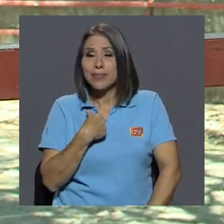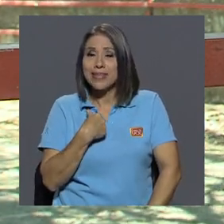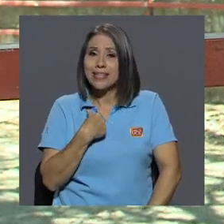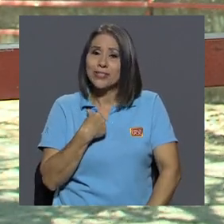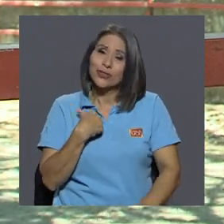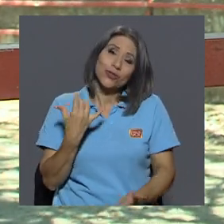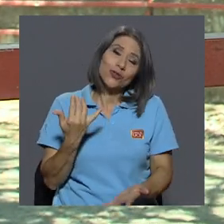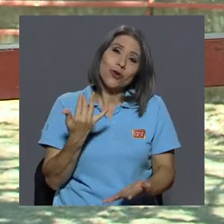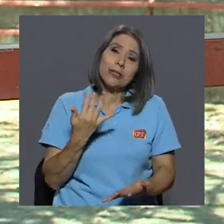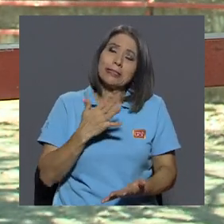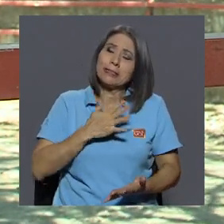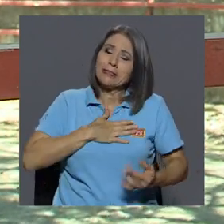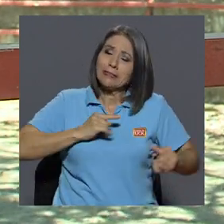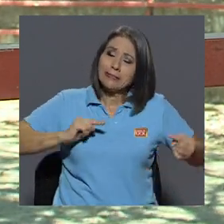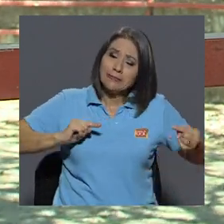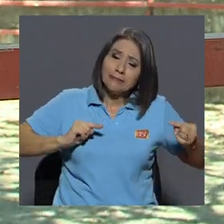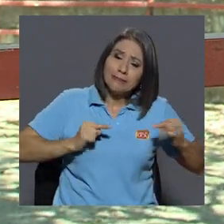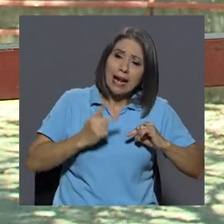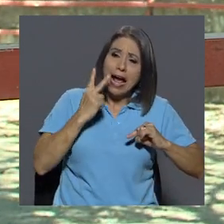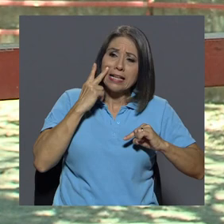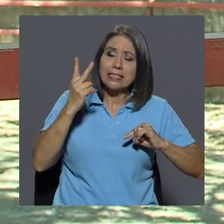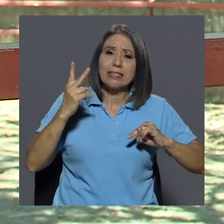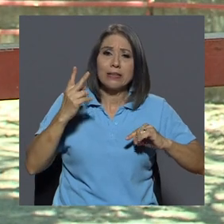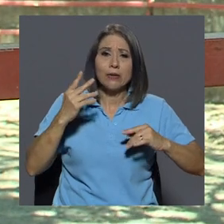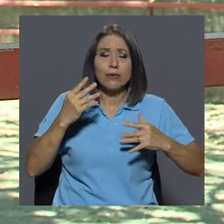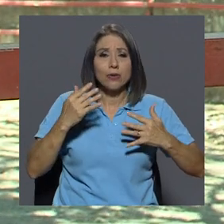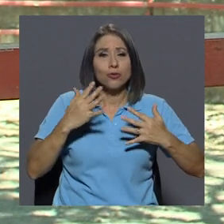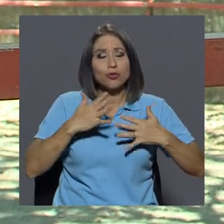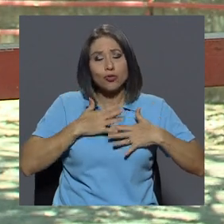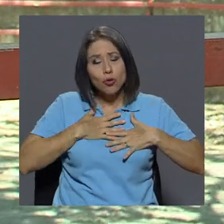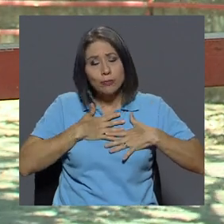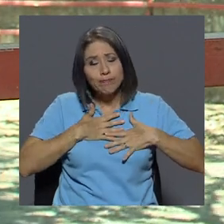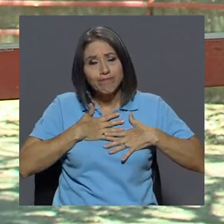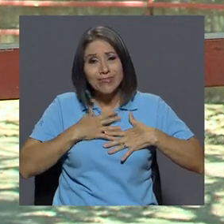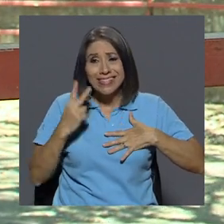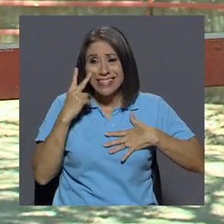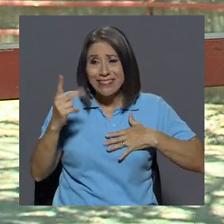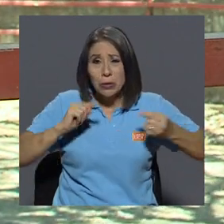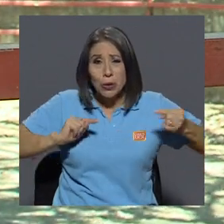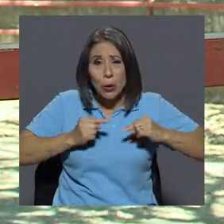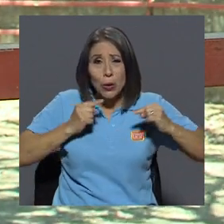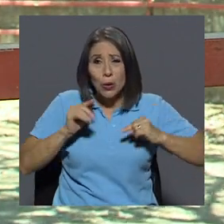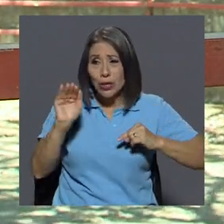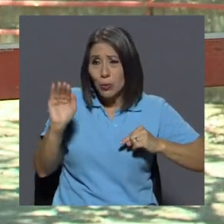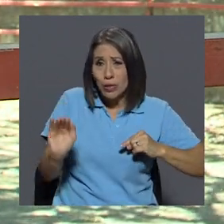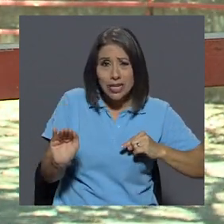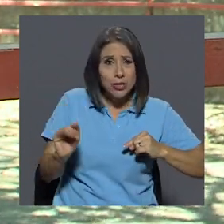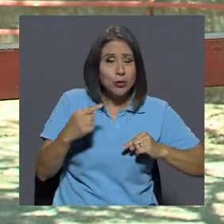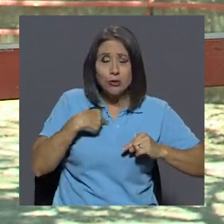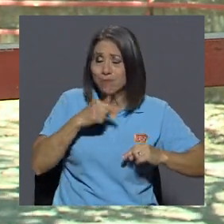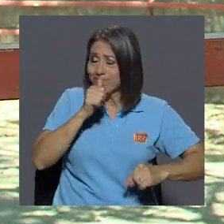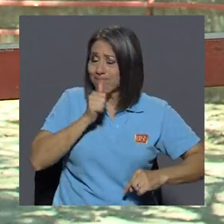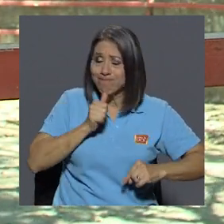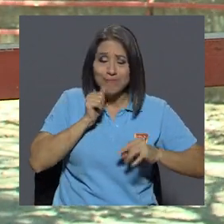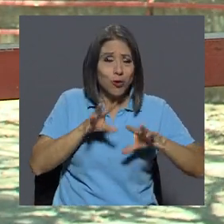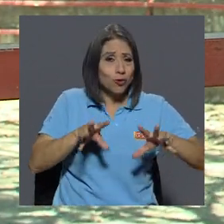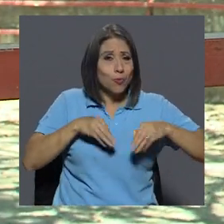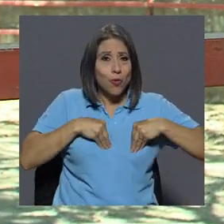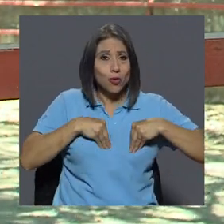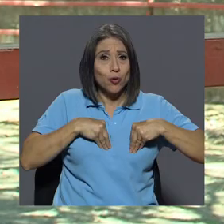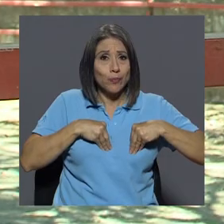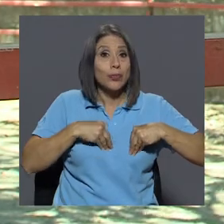frágil ante el dolor, sobre todo de un niño, no lo soporto. Yo, con un